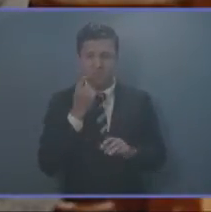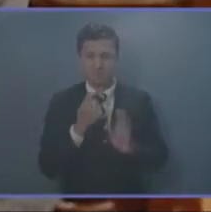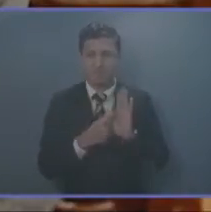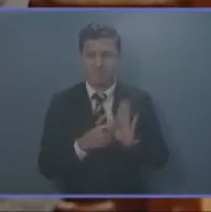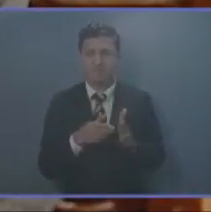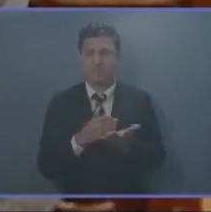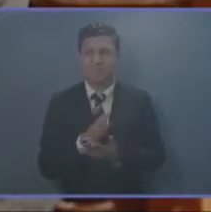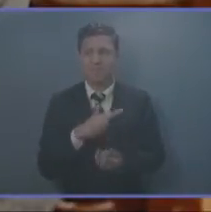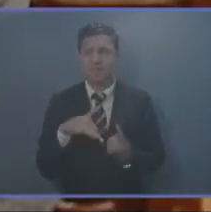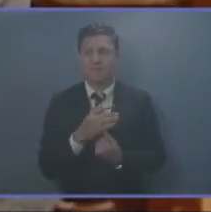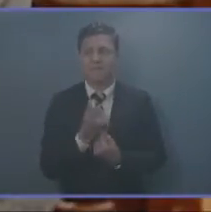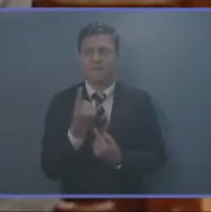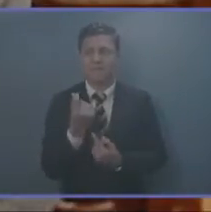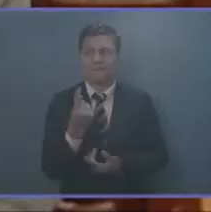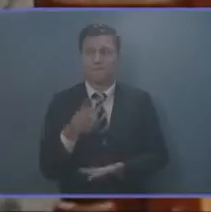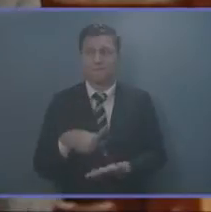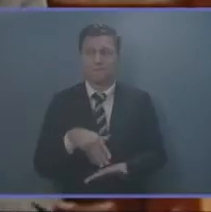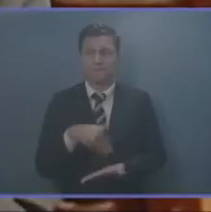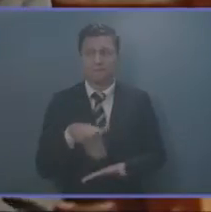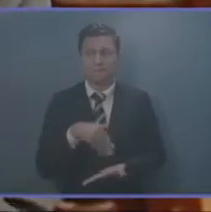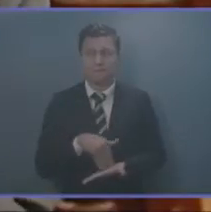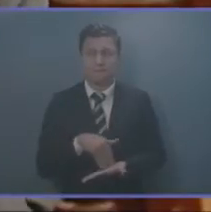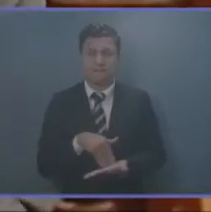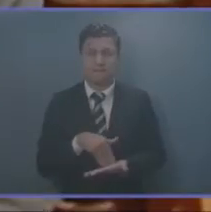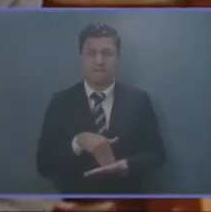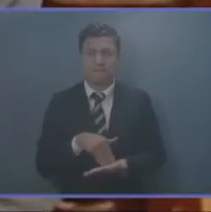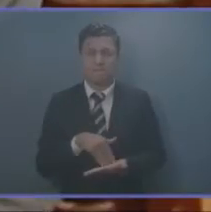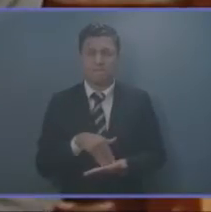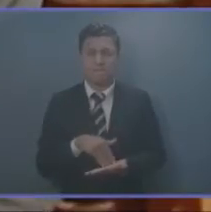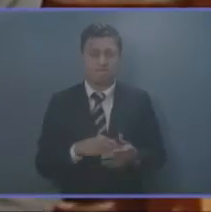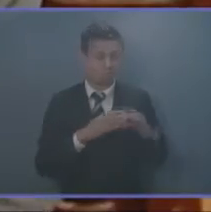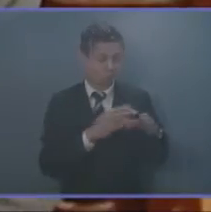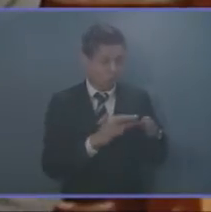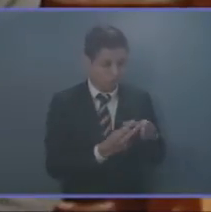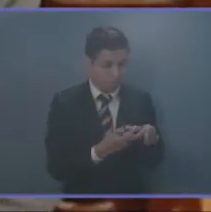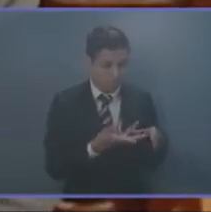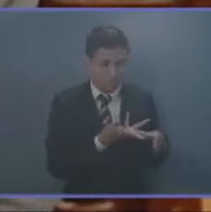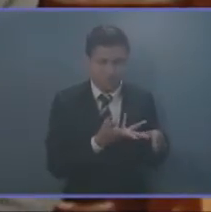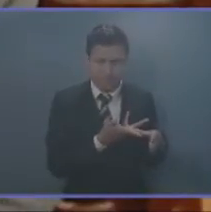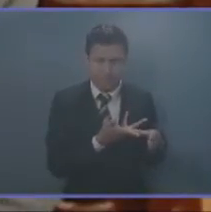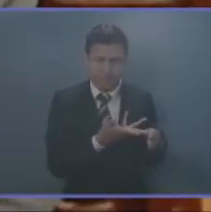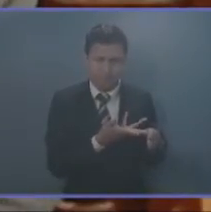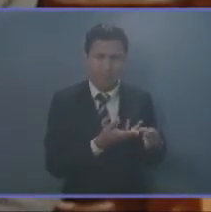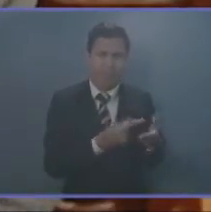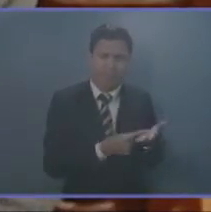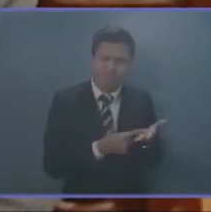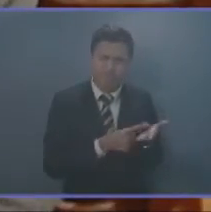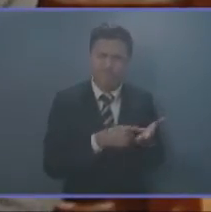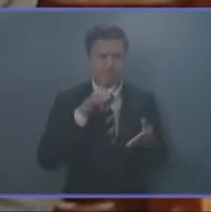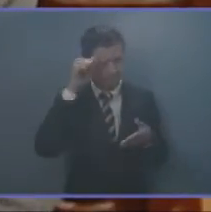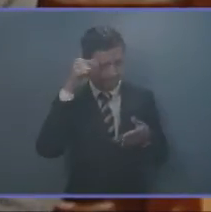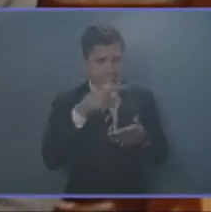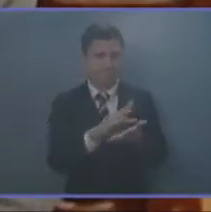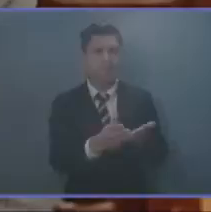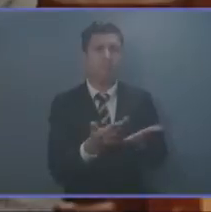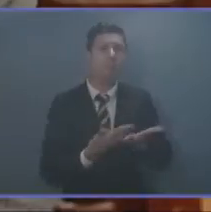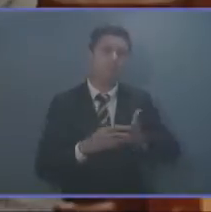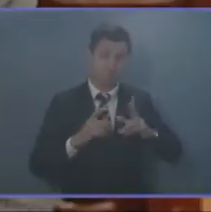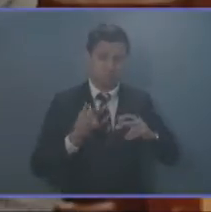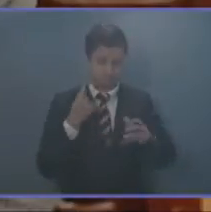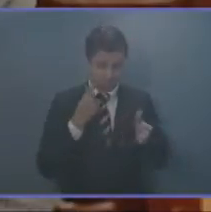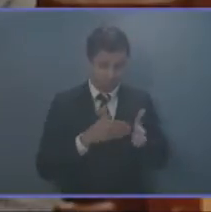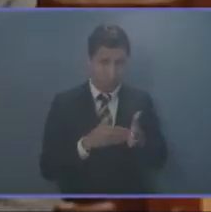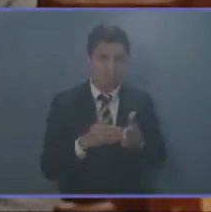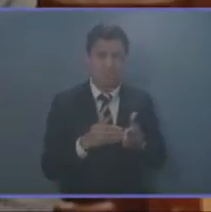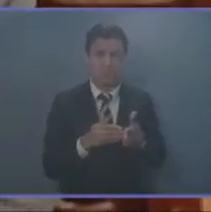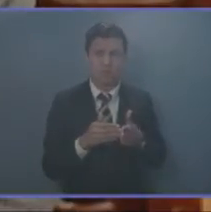11 sedes del INJUVE. La suscrita comisión, habiendo analizado el contenido de la iniciativa,